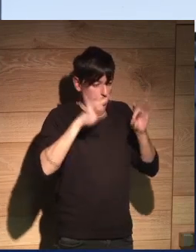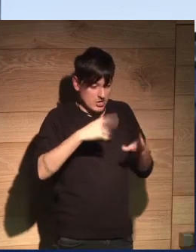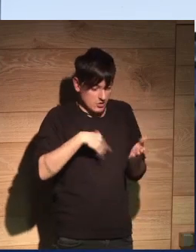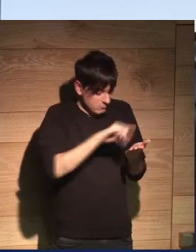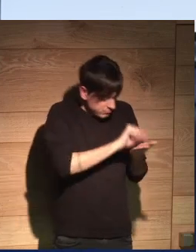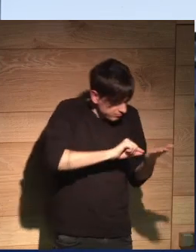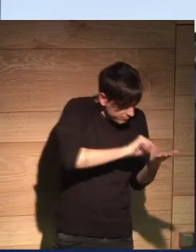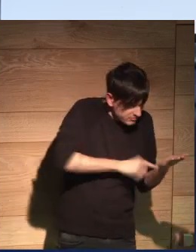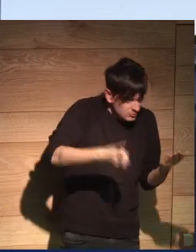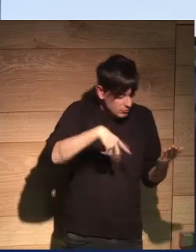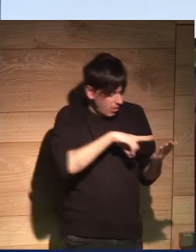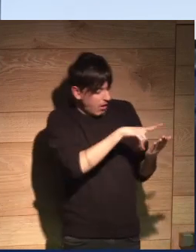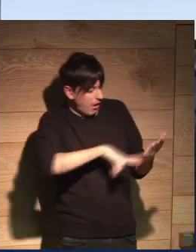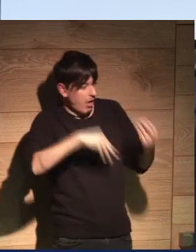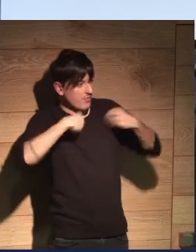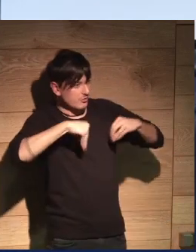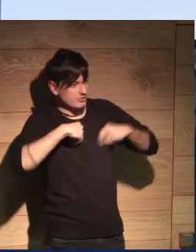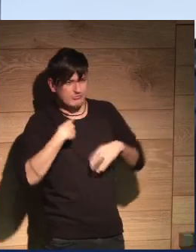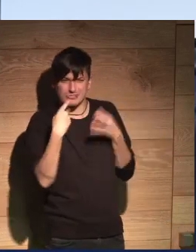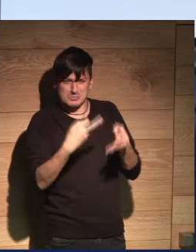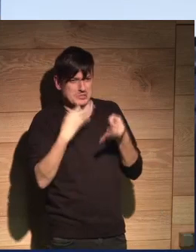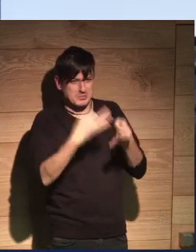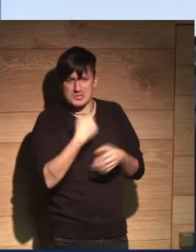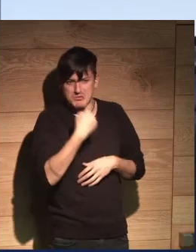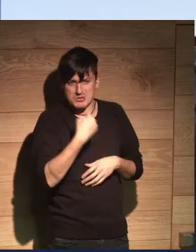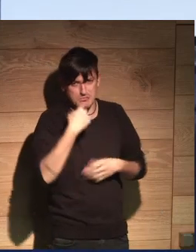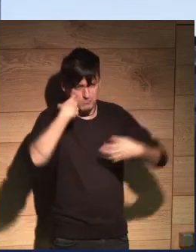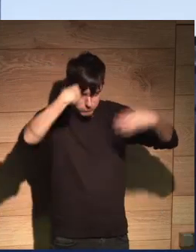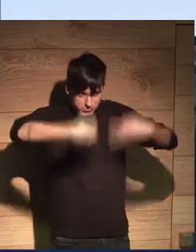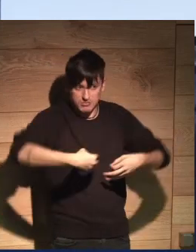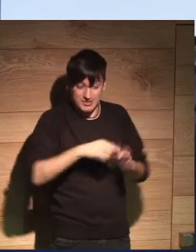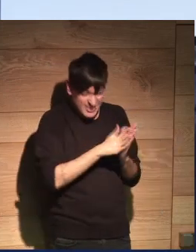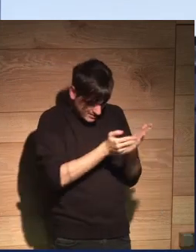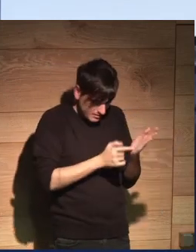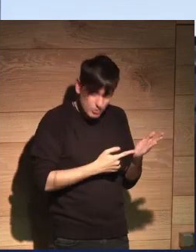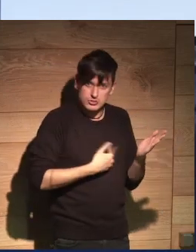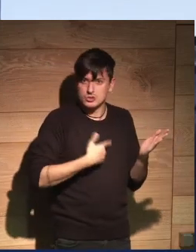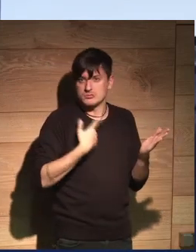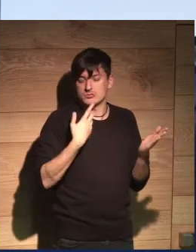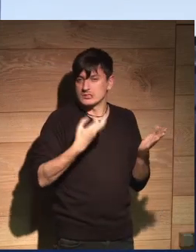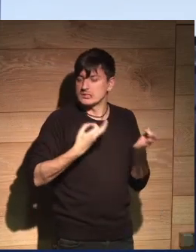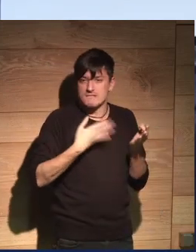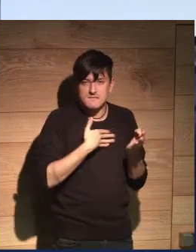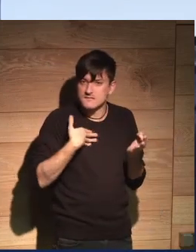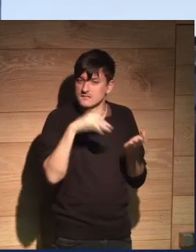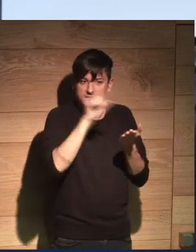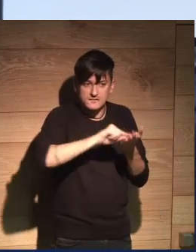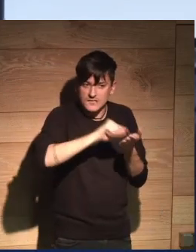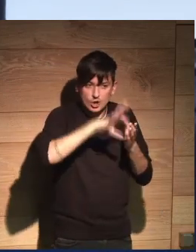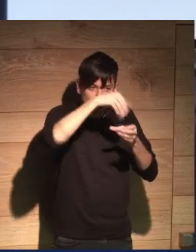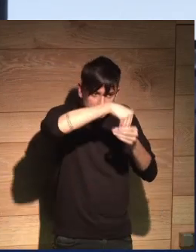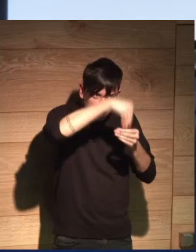yo escribiéndolo, porque siempre he dicho, y lo reafirmo, que este es el libro que siempre he querido escribir, en